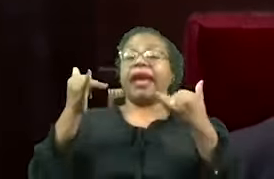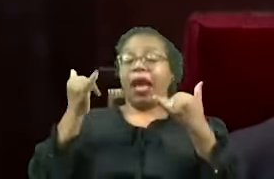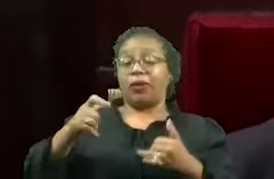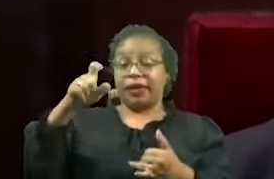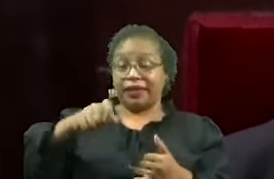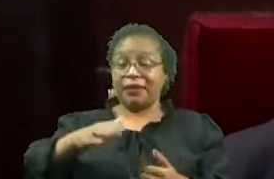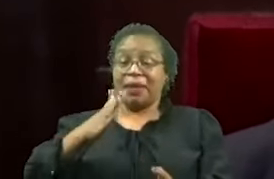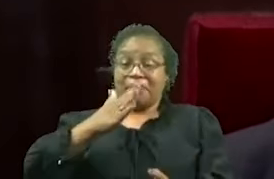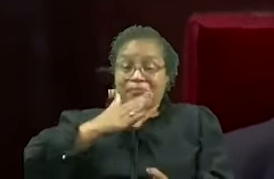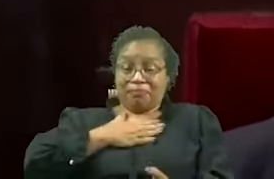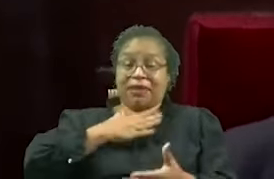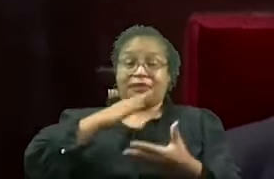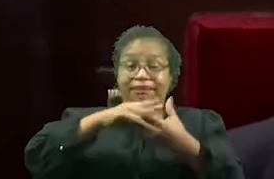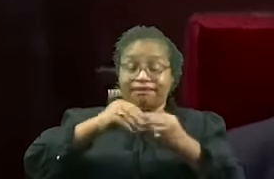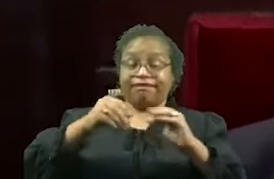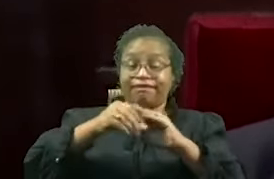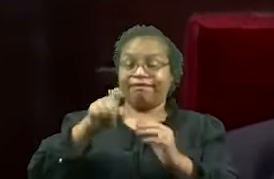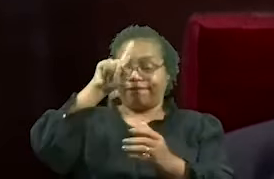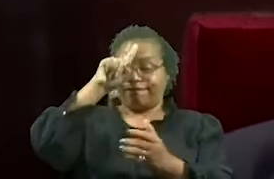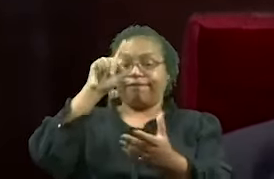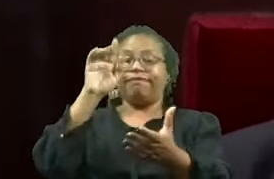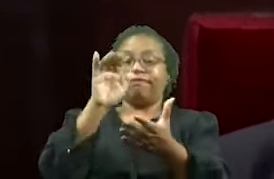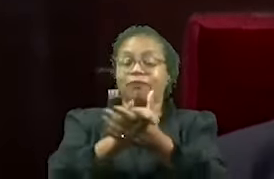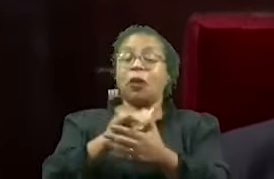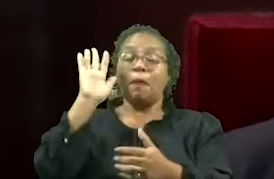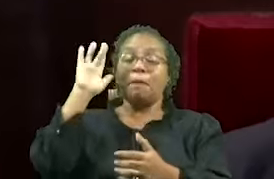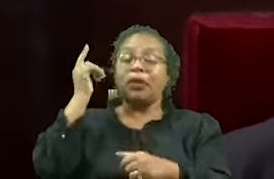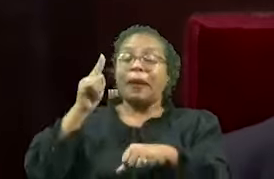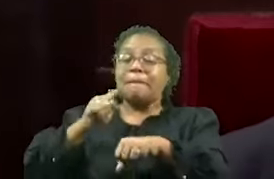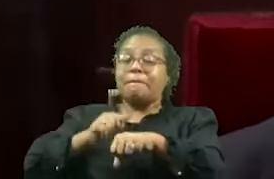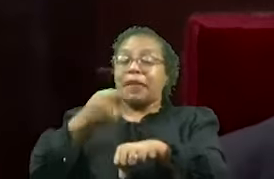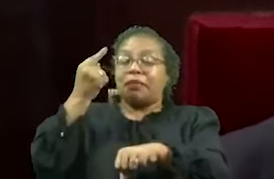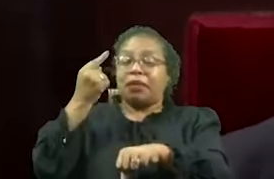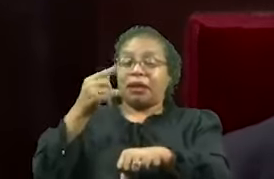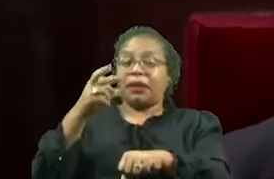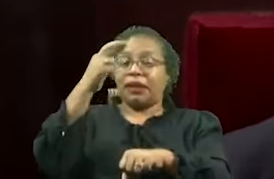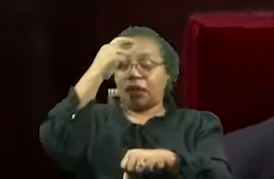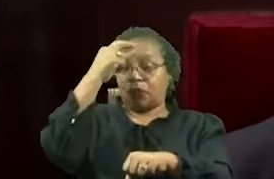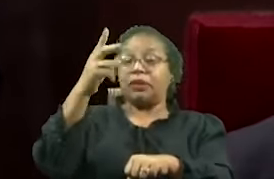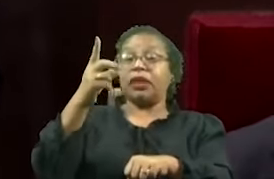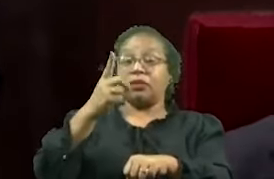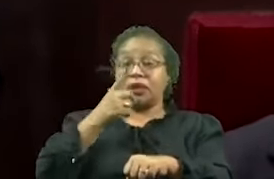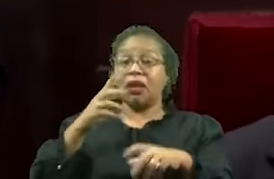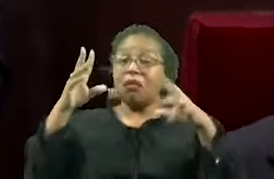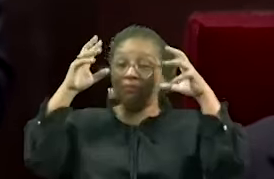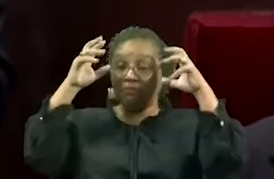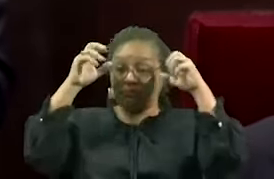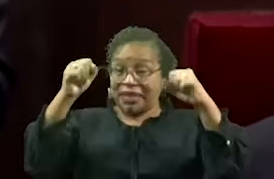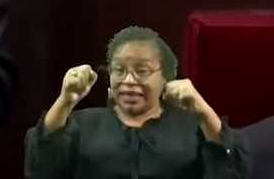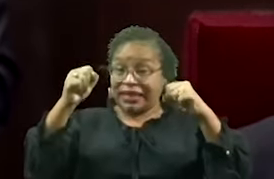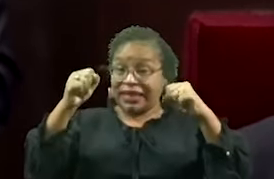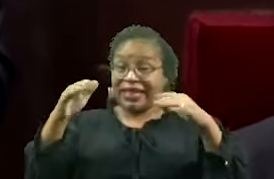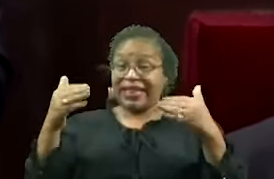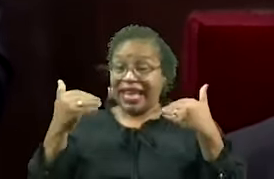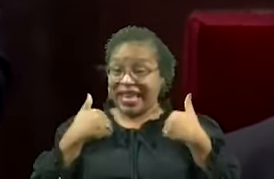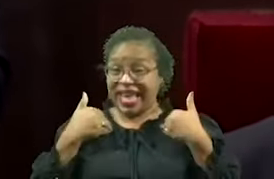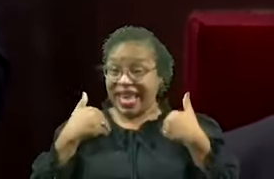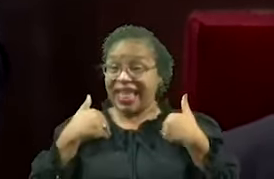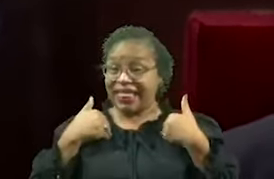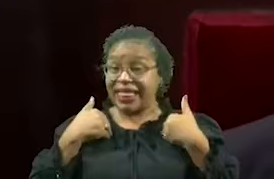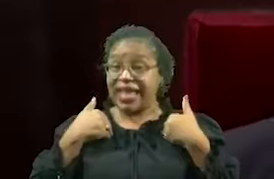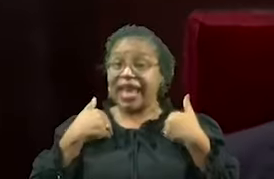palabras porque por primera vez en la historia la República Dominicana un presidente con la mayoría necesaria para extenderse el